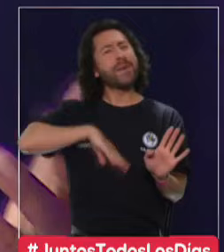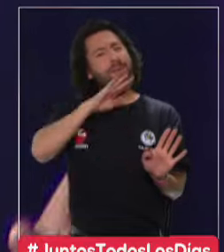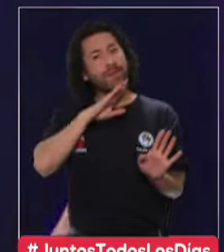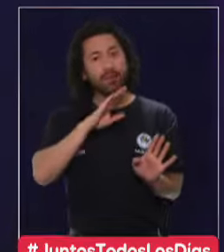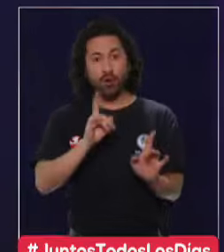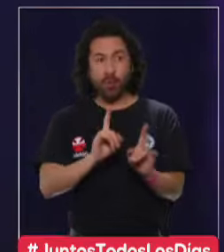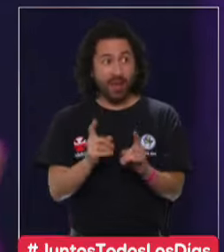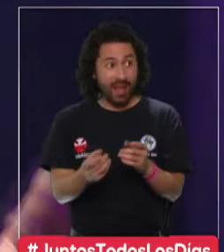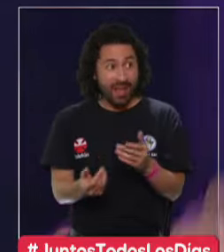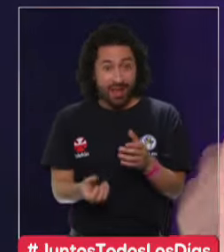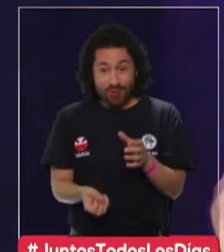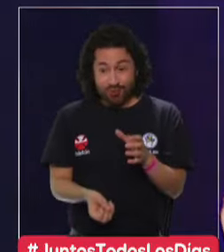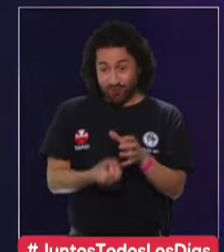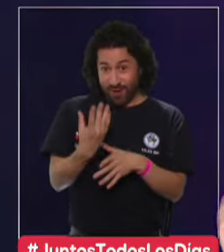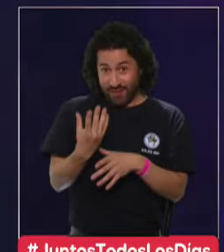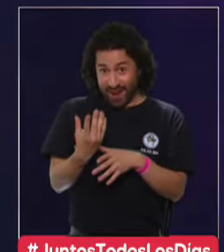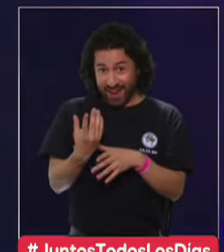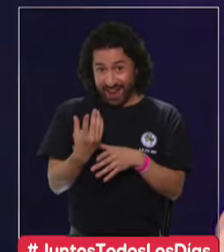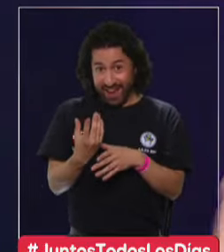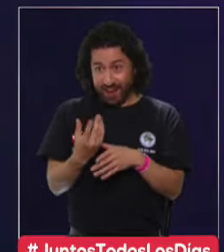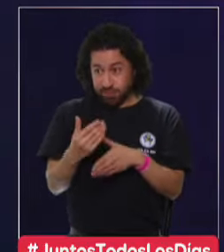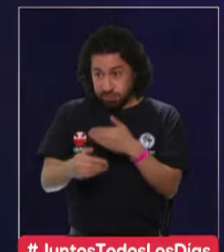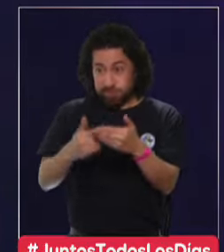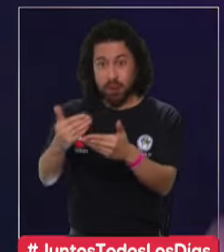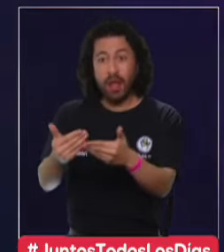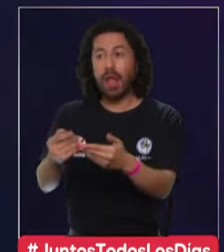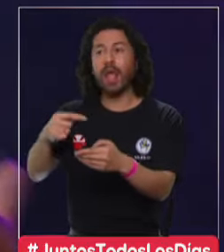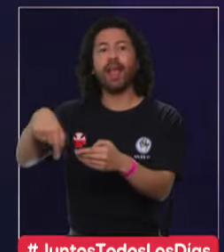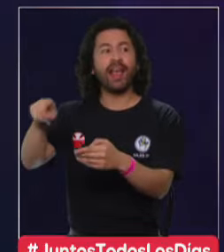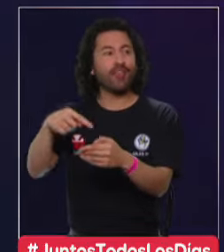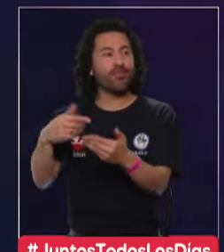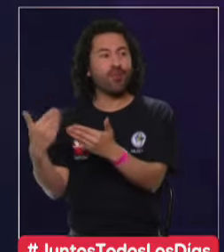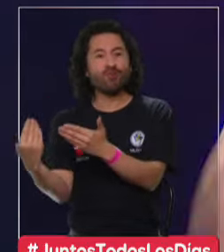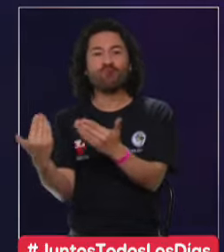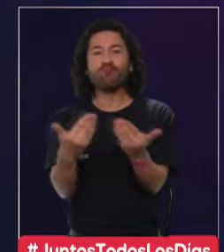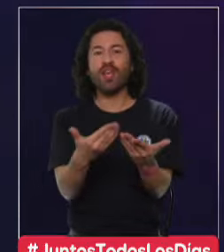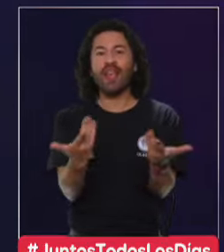nueva generación de los vecinos va a venir a entregar la primera